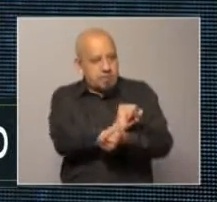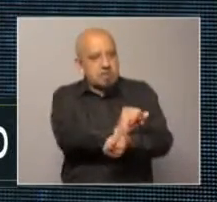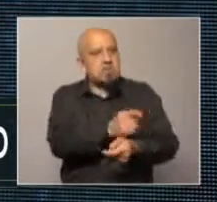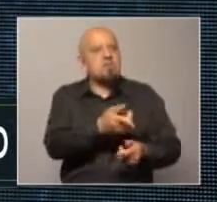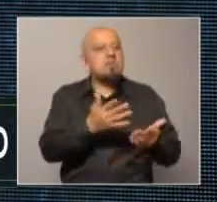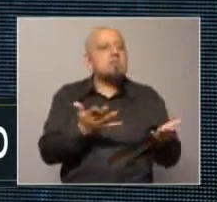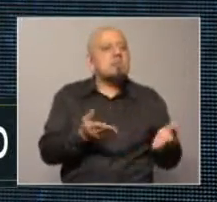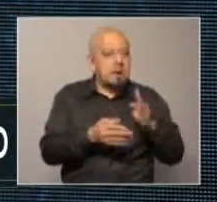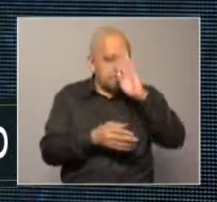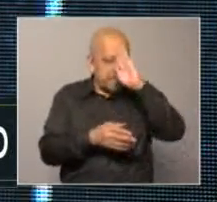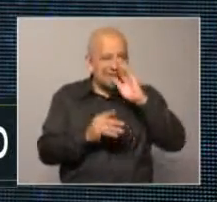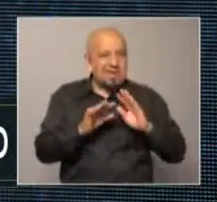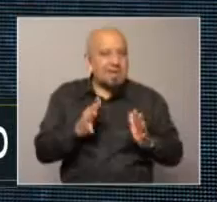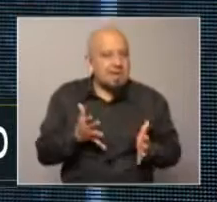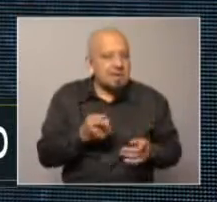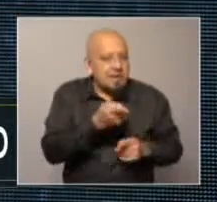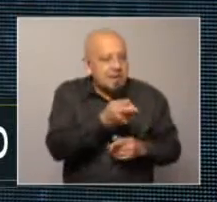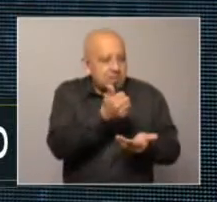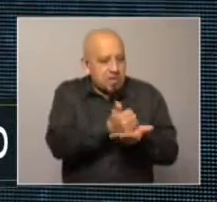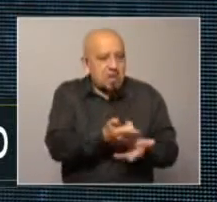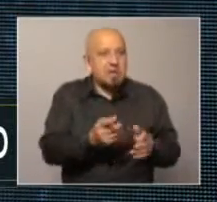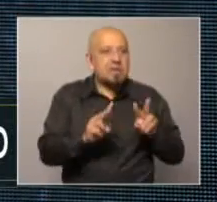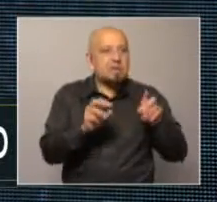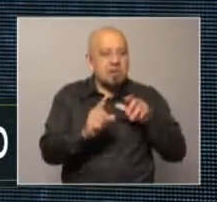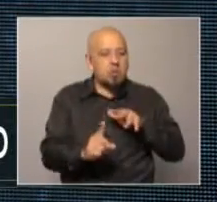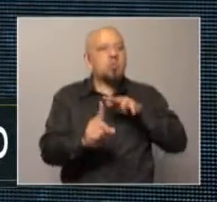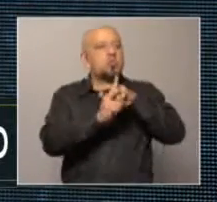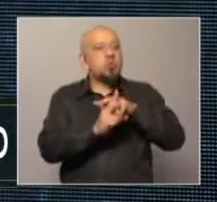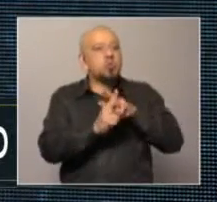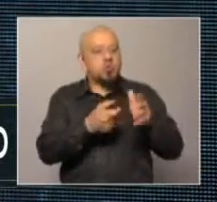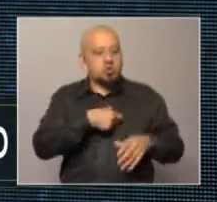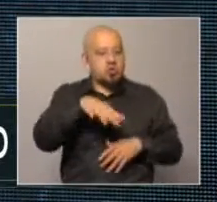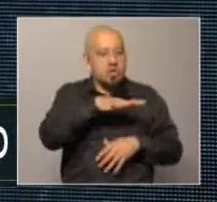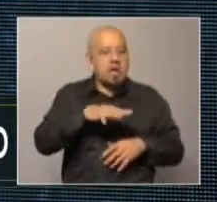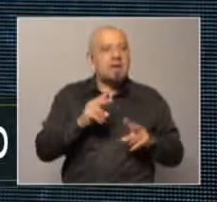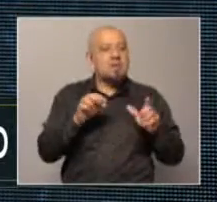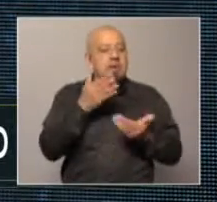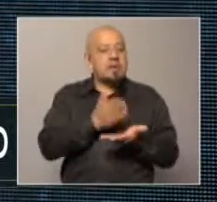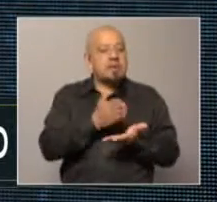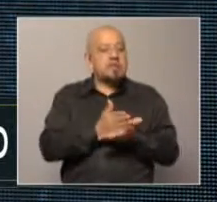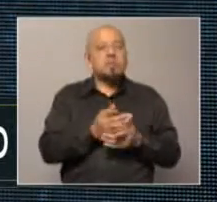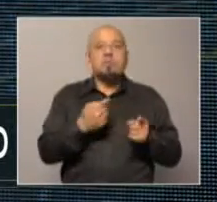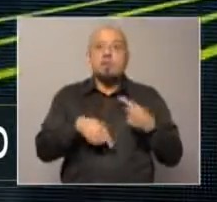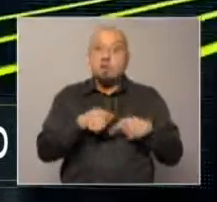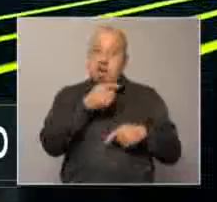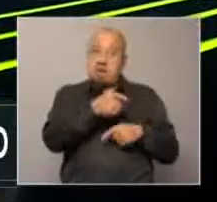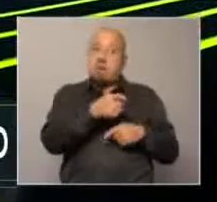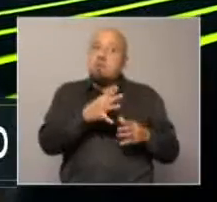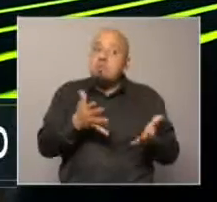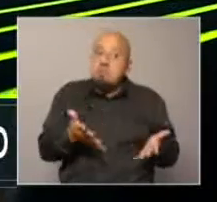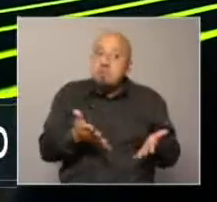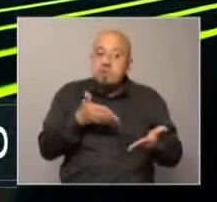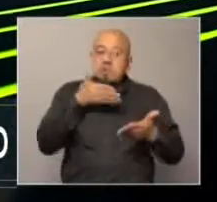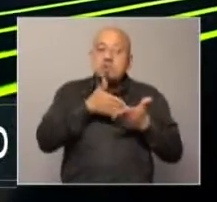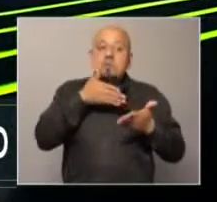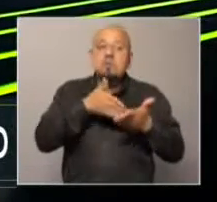la legislación y los objetivos tienen que ver con la inclusión social, con el ejercicio de derechos, pero hay algo ahí que está fracasando y que